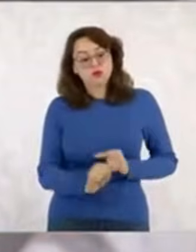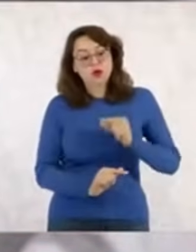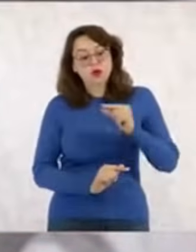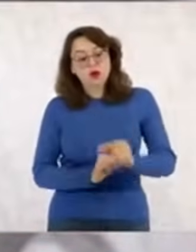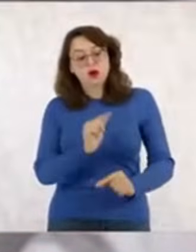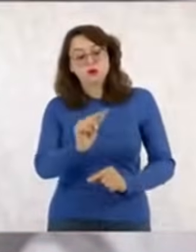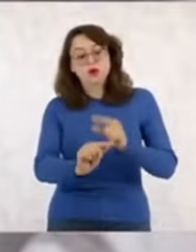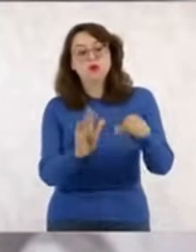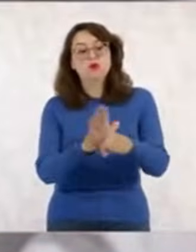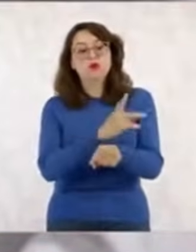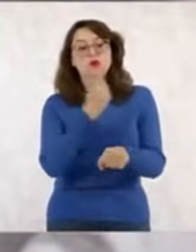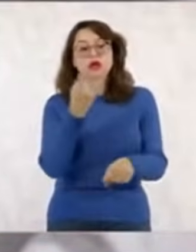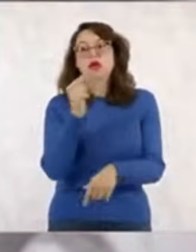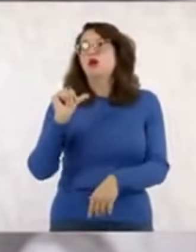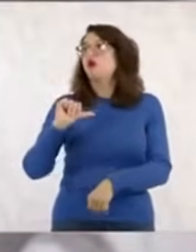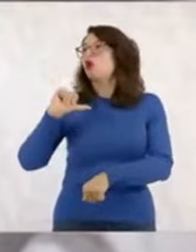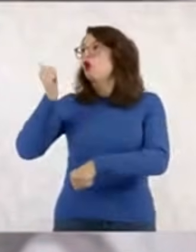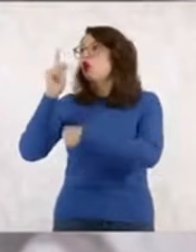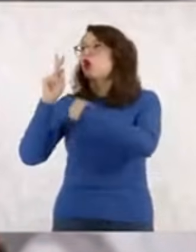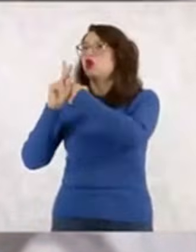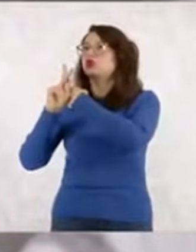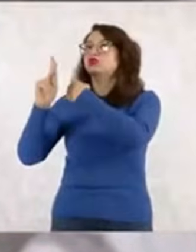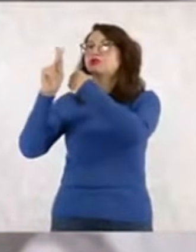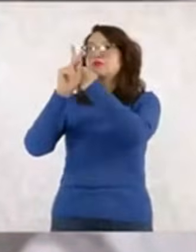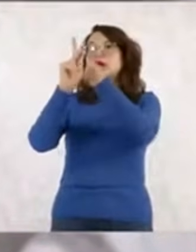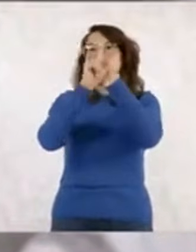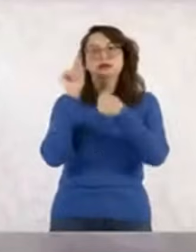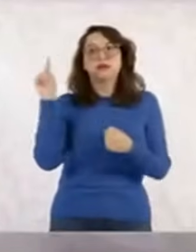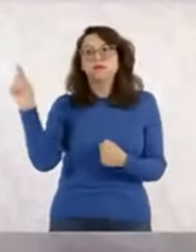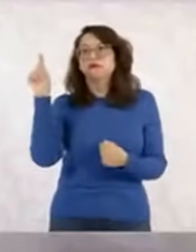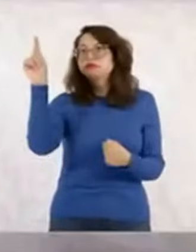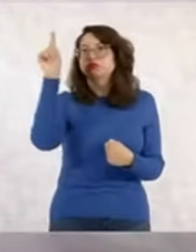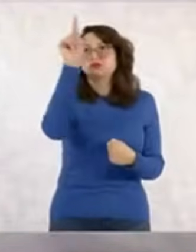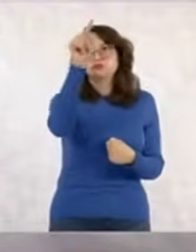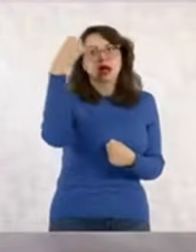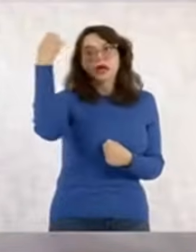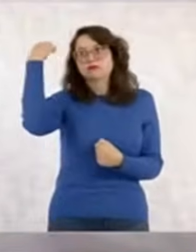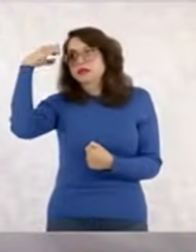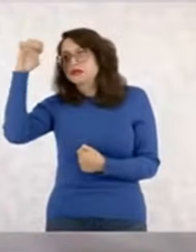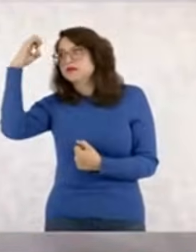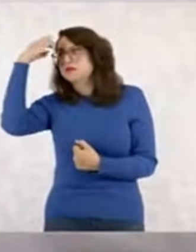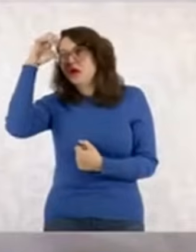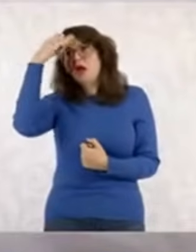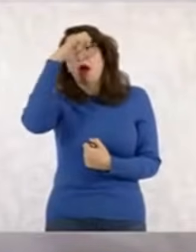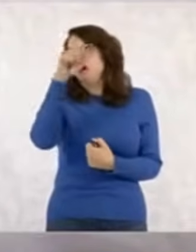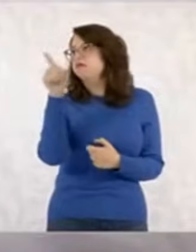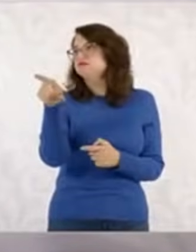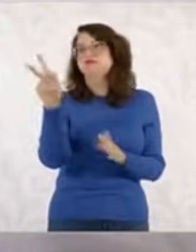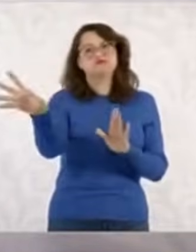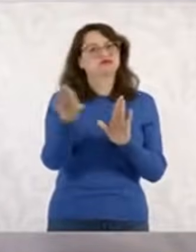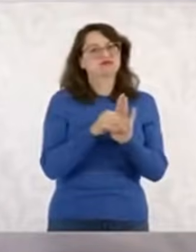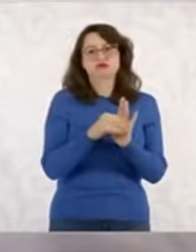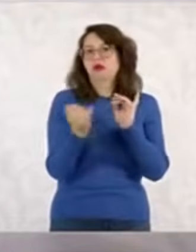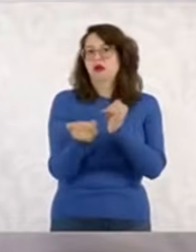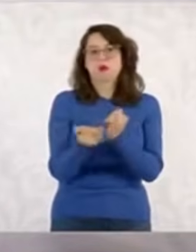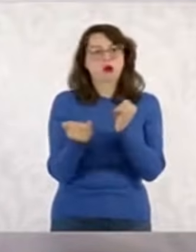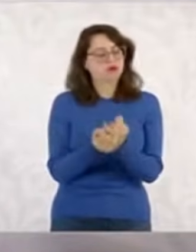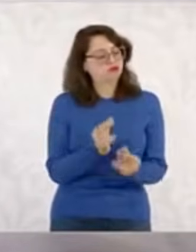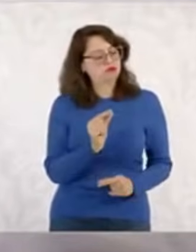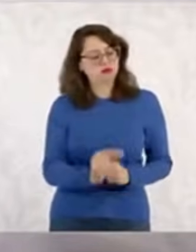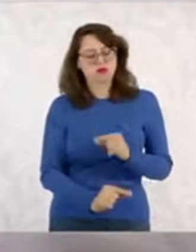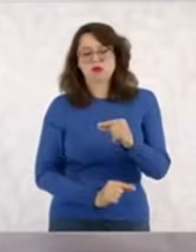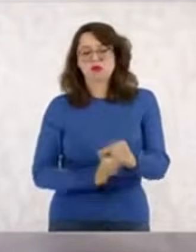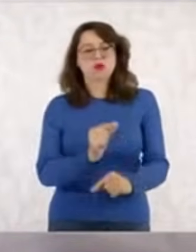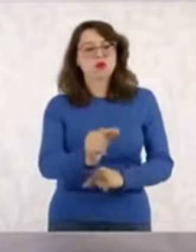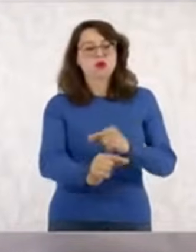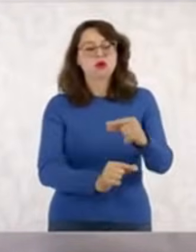eso la gradualidad. Si preguntan cómo llegamos a ella, pues bueno, primero a través del diálogo, que es lo que ya mencionamos, fueron